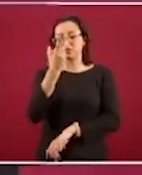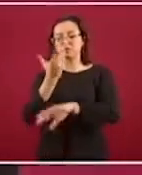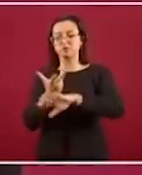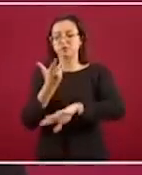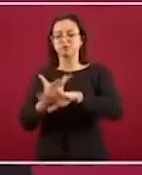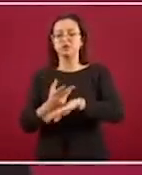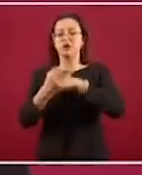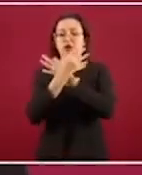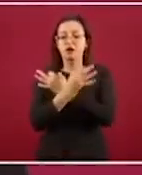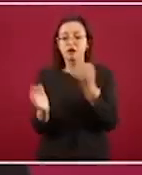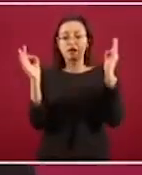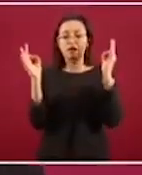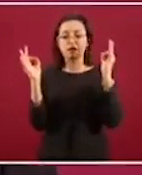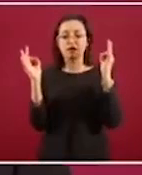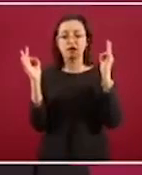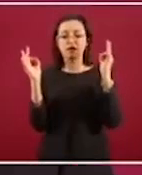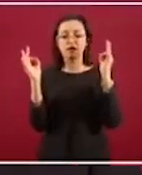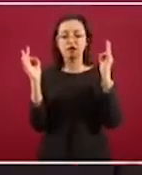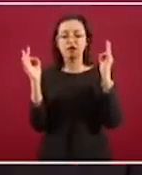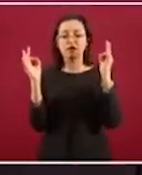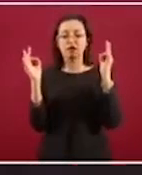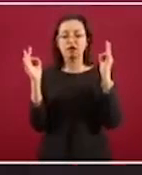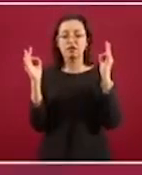diciendo que estaba hablando